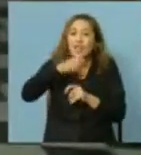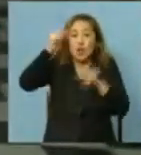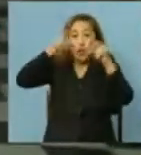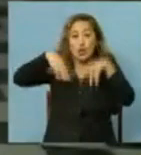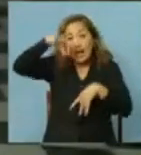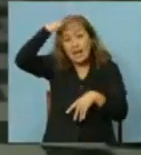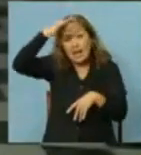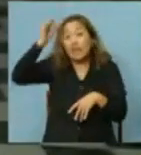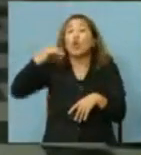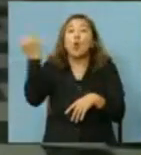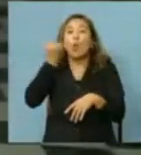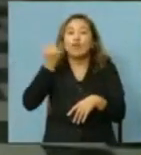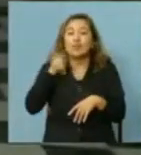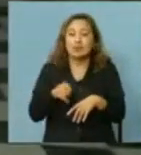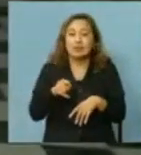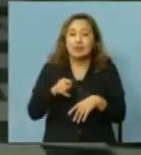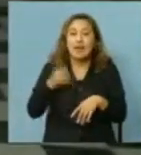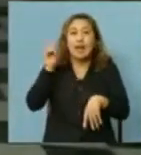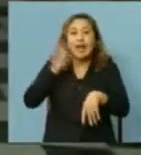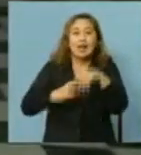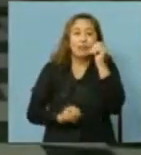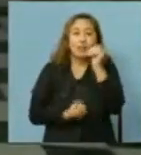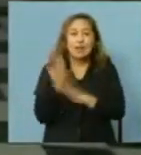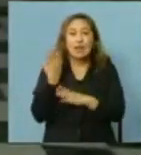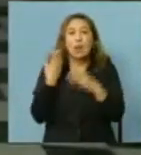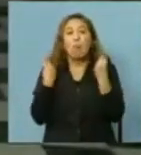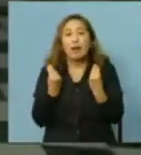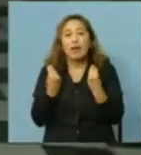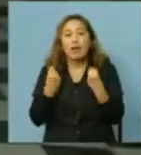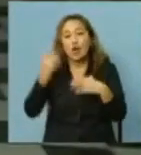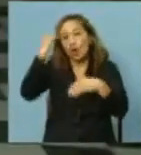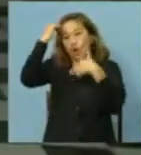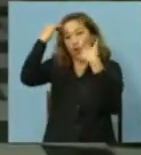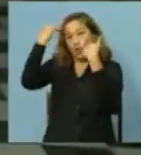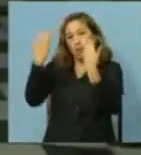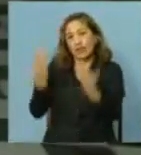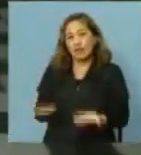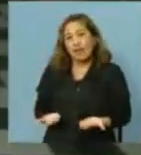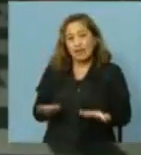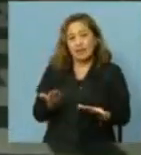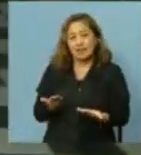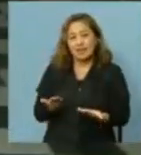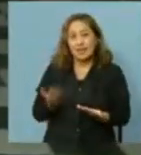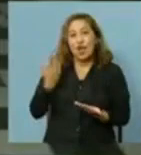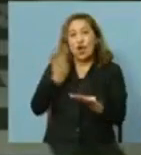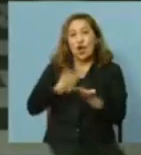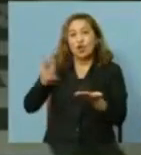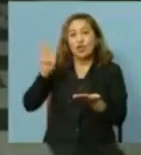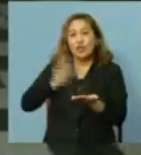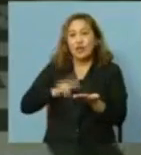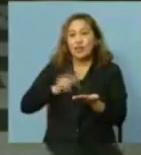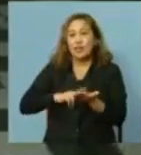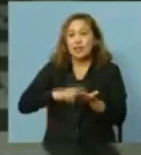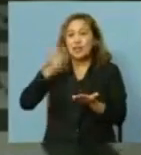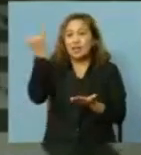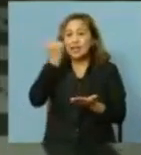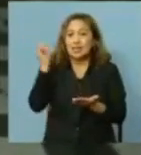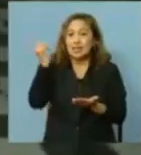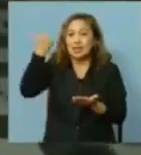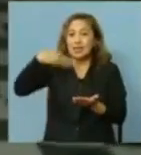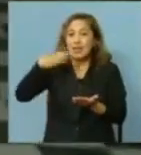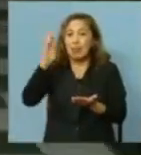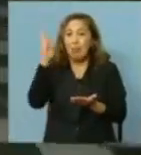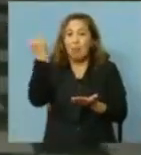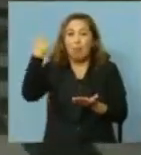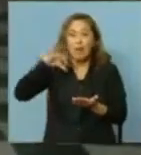va a llevar a cabo el día jueves en horas de la mañana para lo que va a ser recordar una vez más a nuestro compañero de tareas que